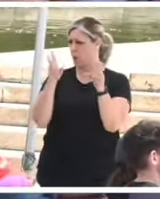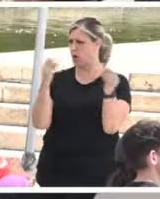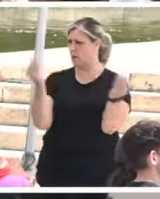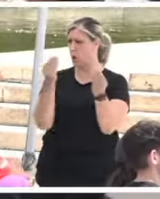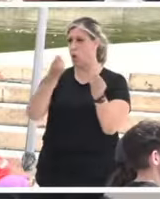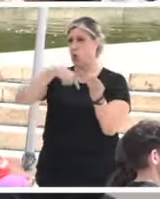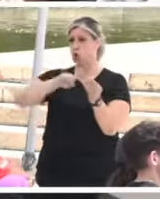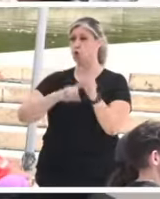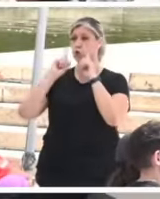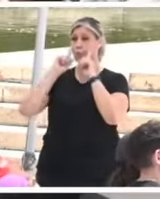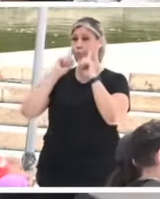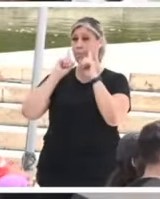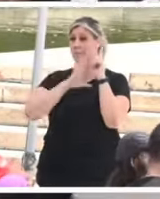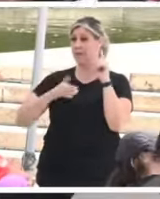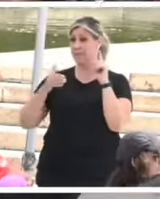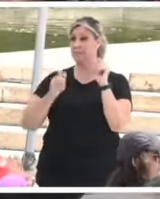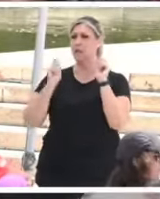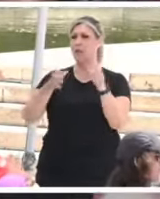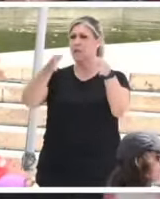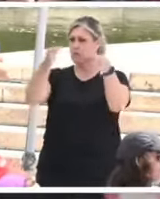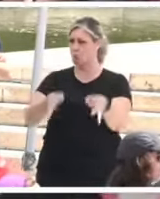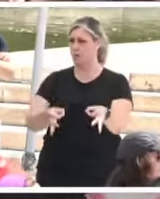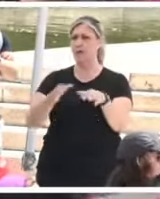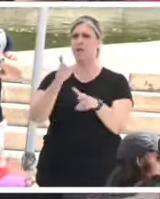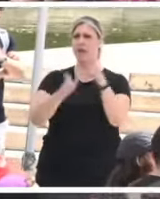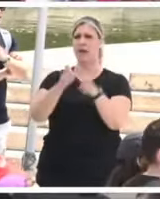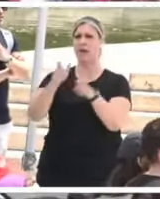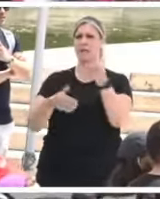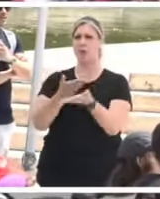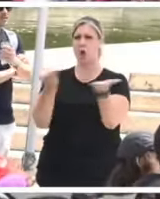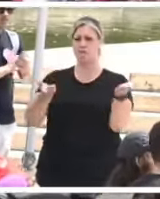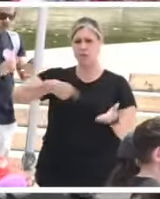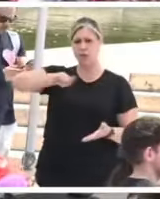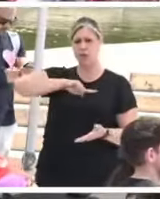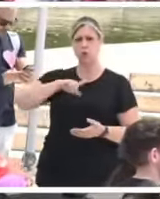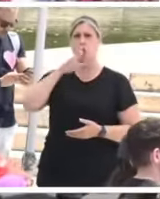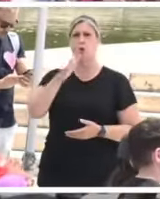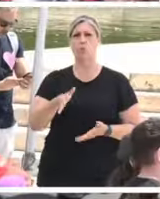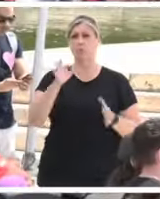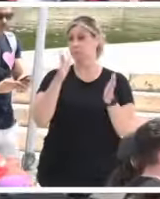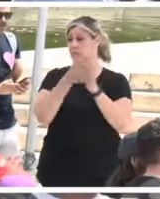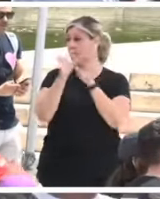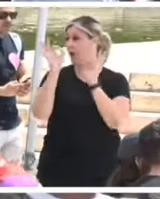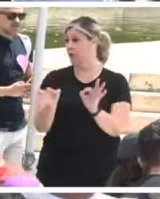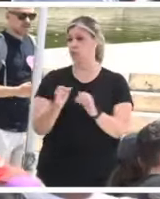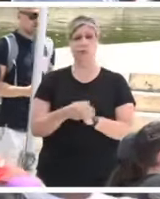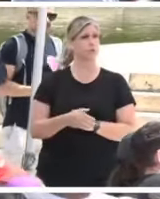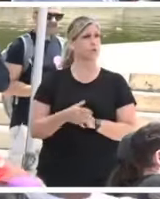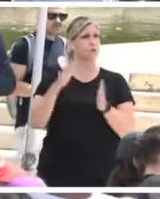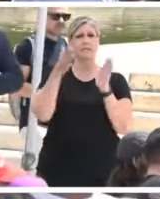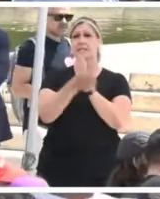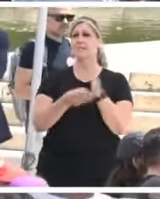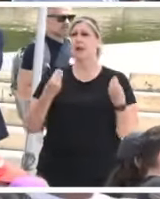Somos previsibles y damos certidumbre y seguridad a la gente que confía en nosotros. Porque va de eso, compañero y compañero, va